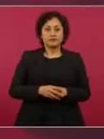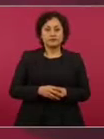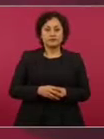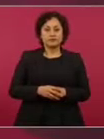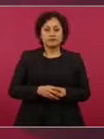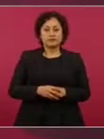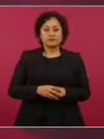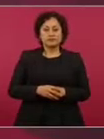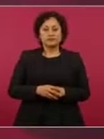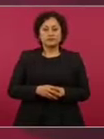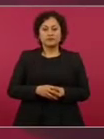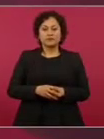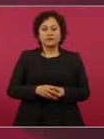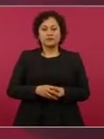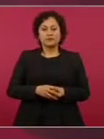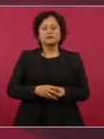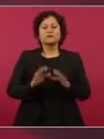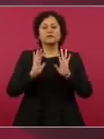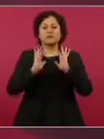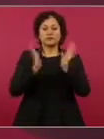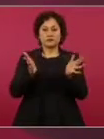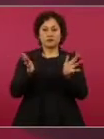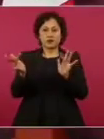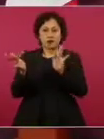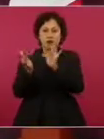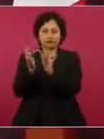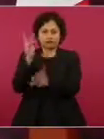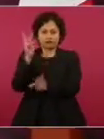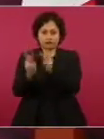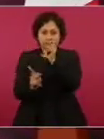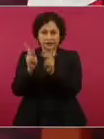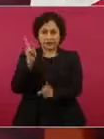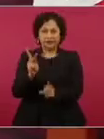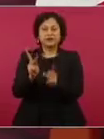se está hablando con la empresa Boeing,